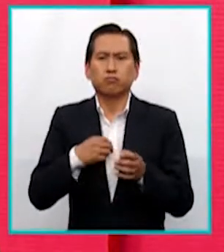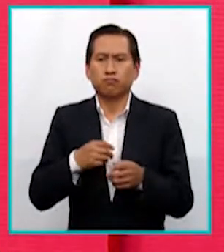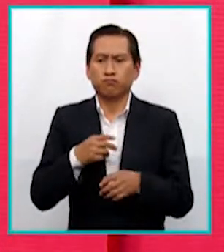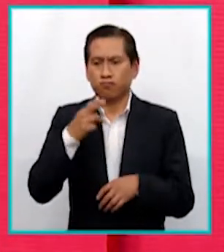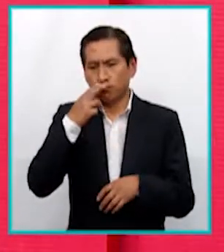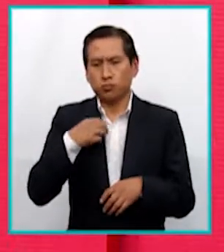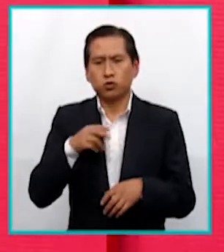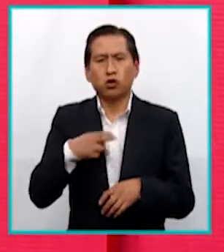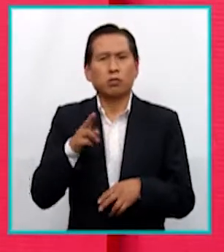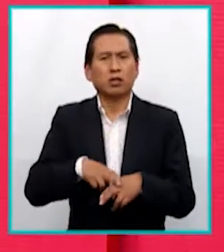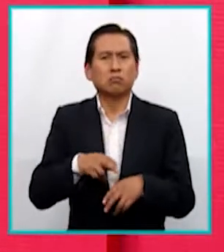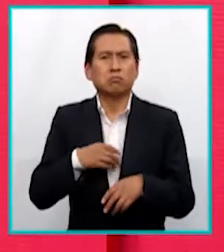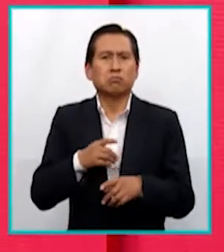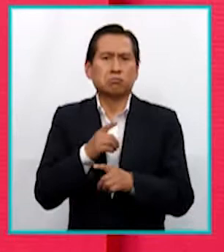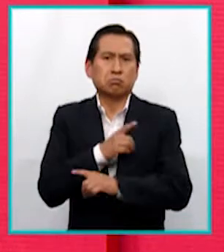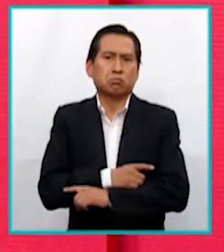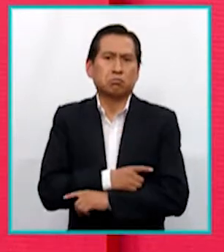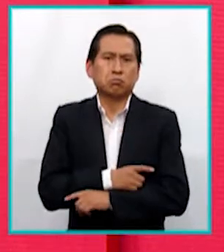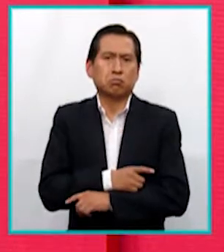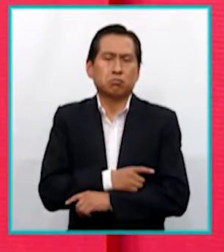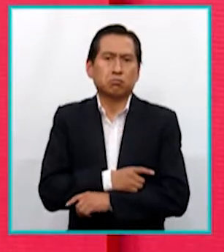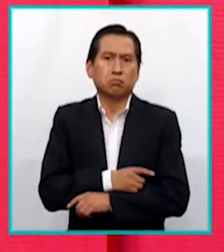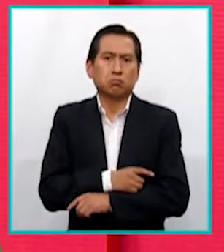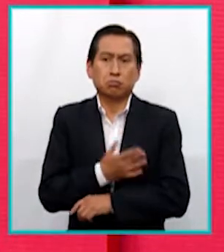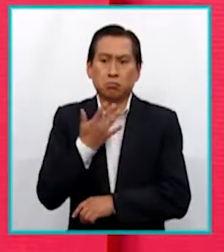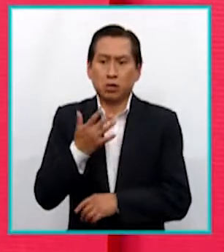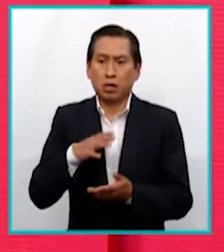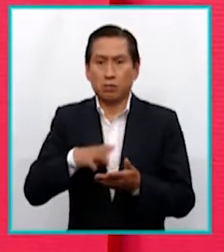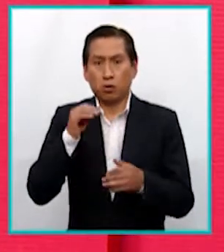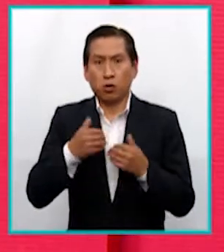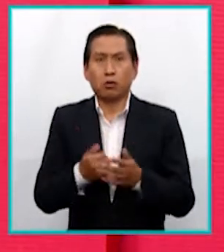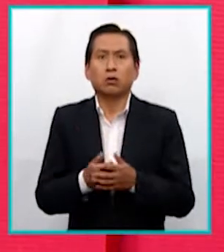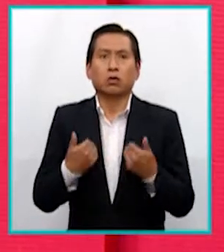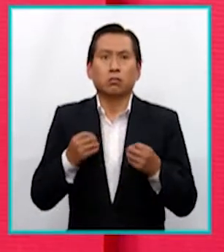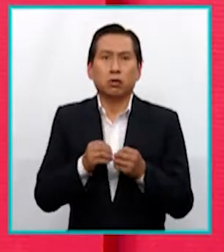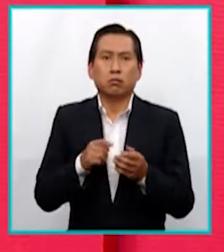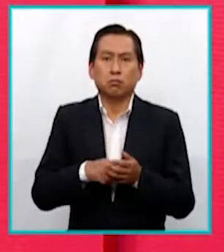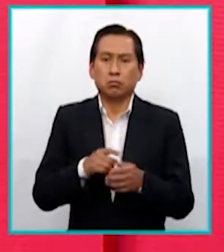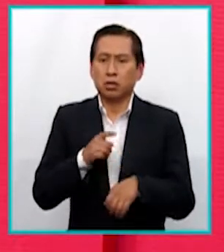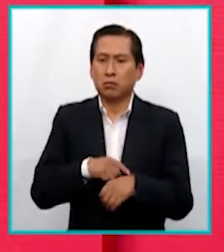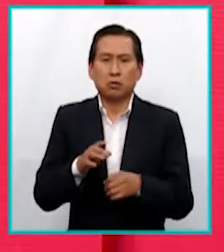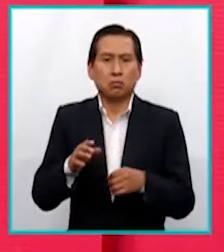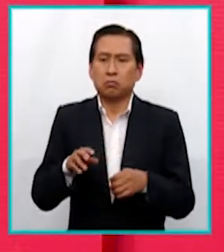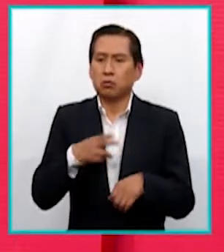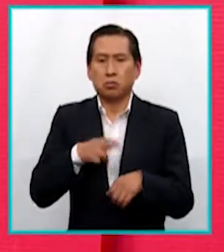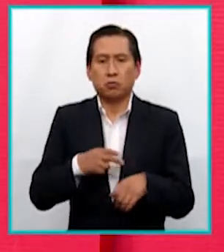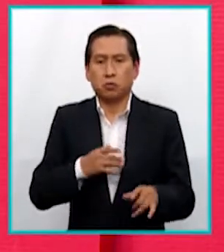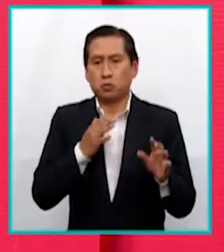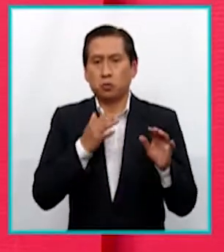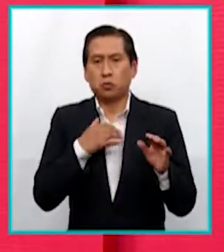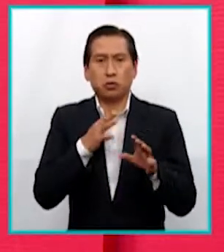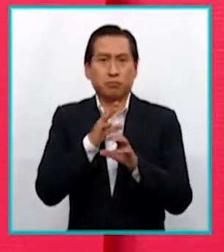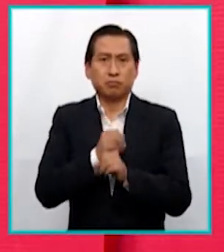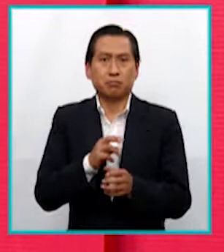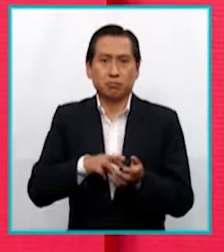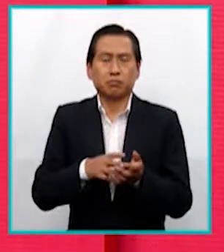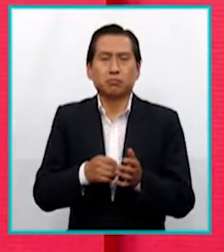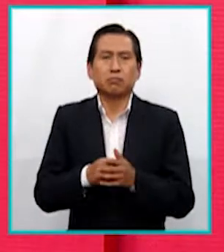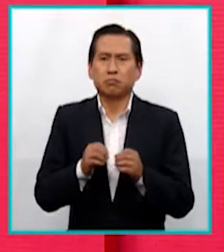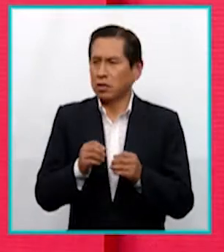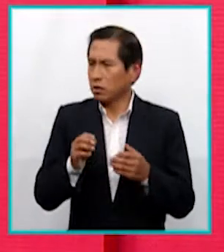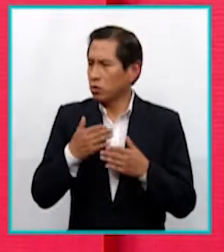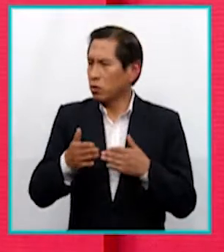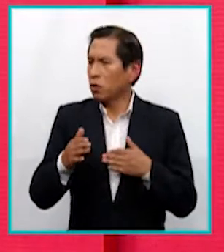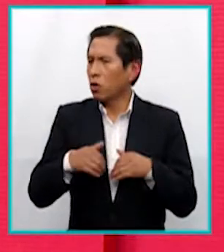Era... A ver si me sale. Para perder, como se dice, para perder el tiempo, lo sacaba, ¿no? Entonces, ya más